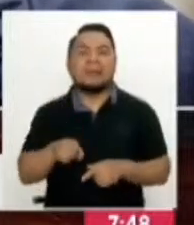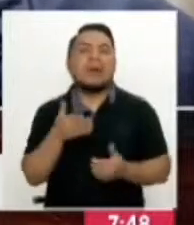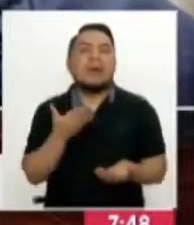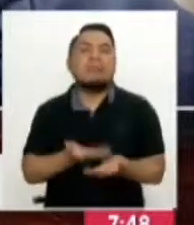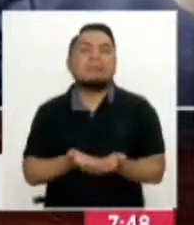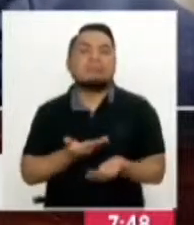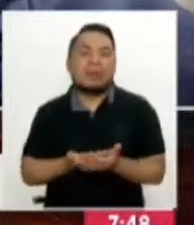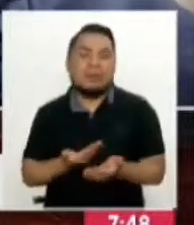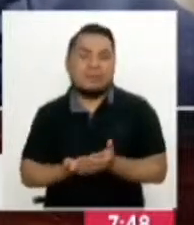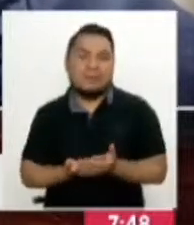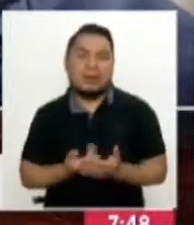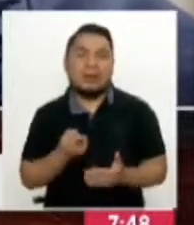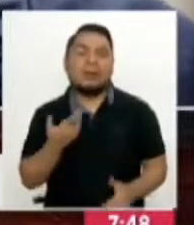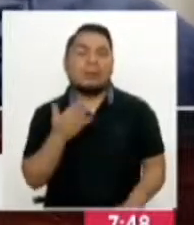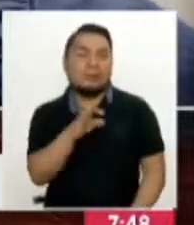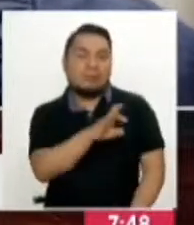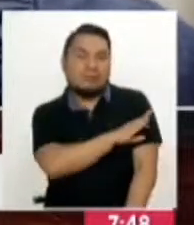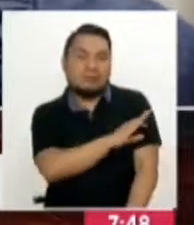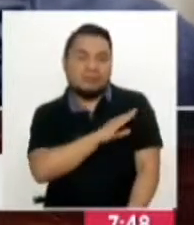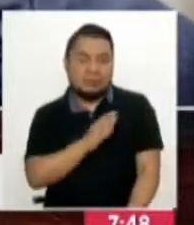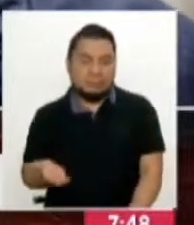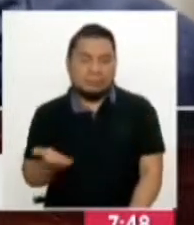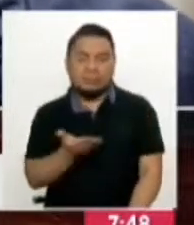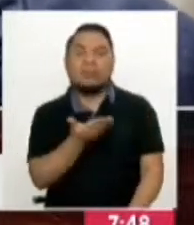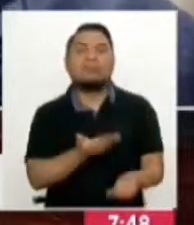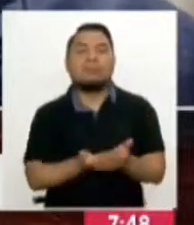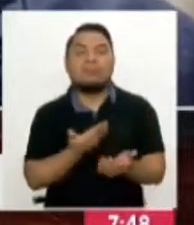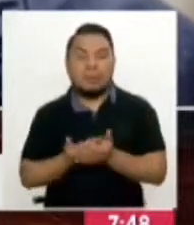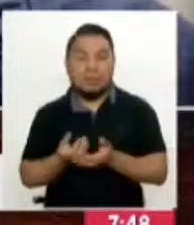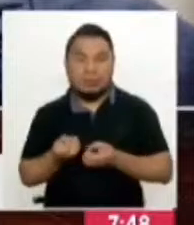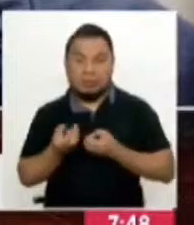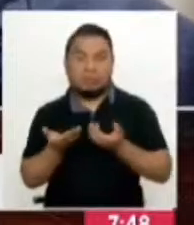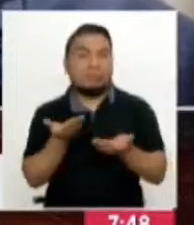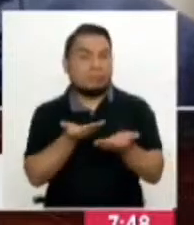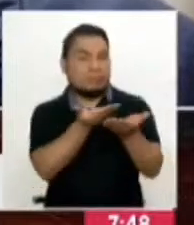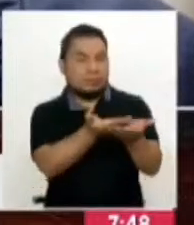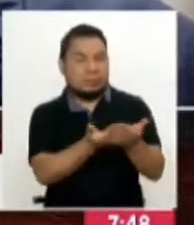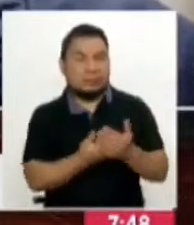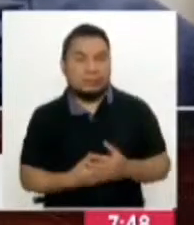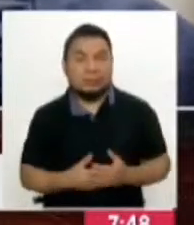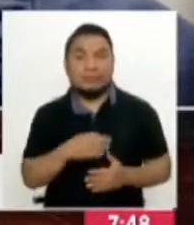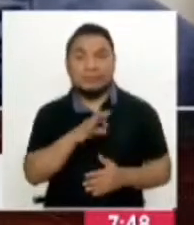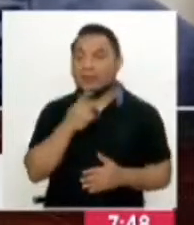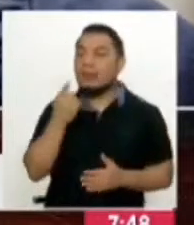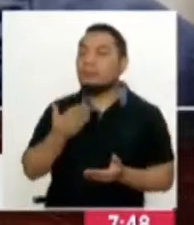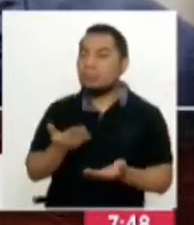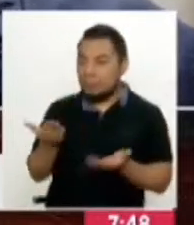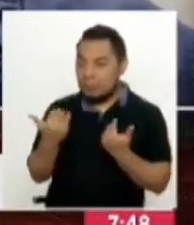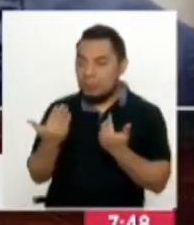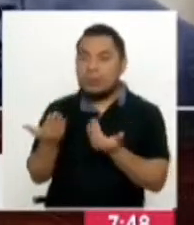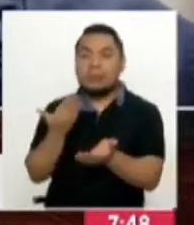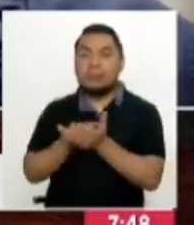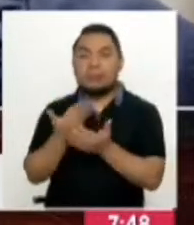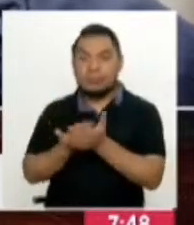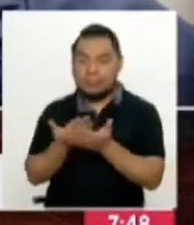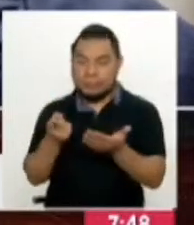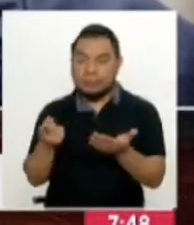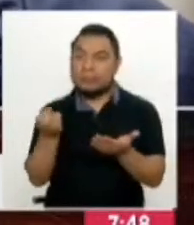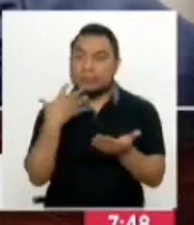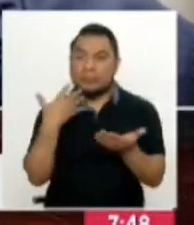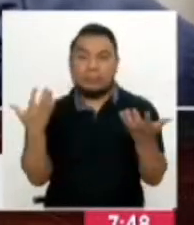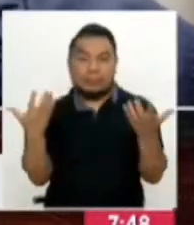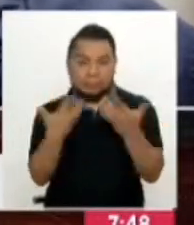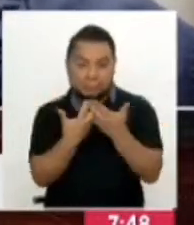que el fiscal pueda corroborar su versión. Si corrobora su delación,